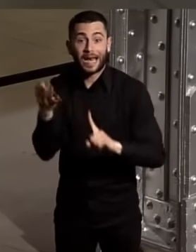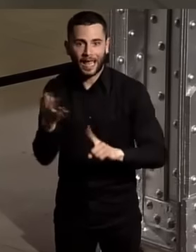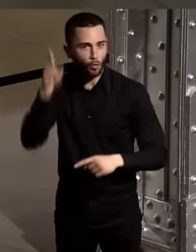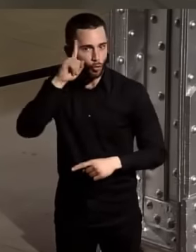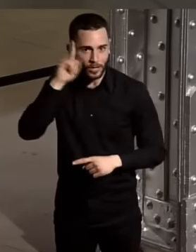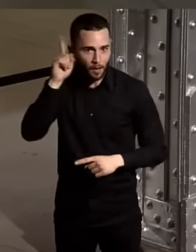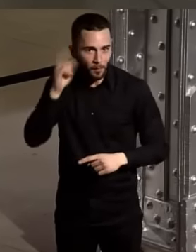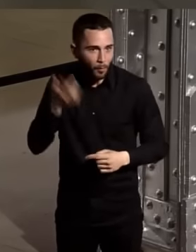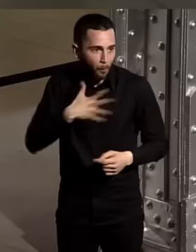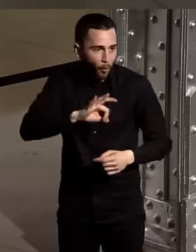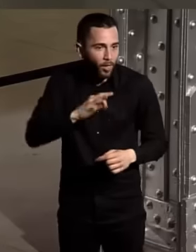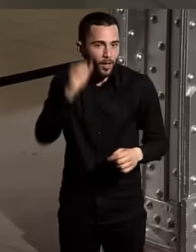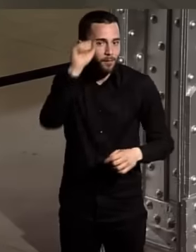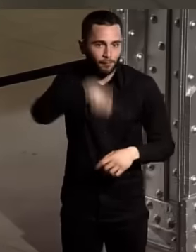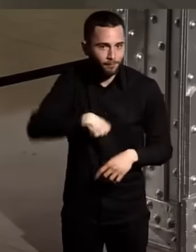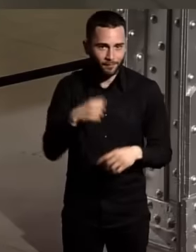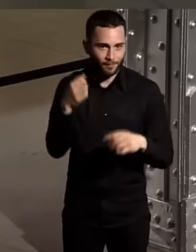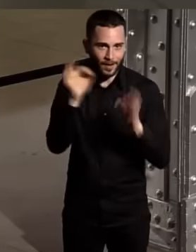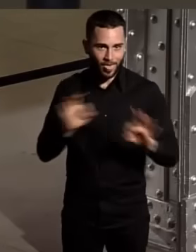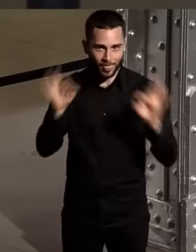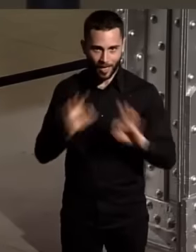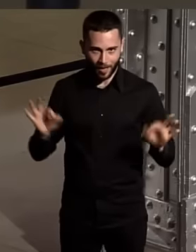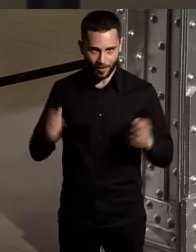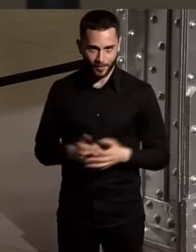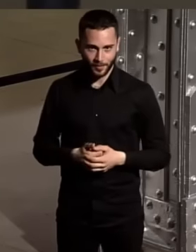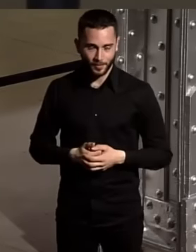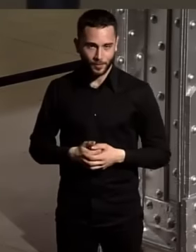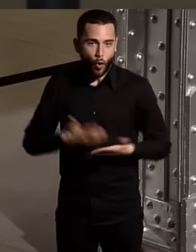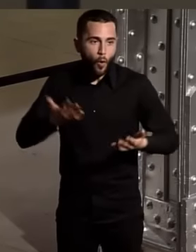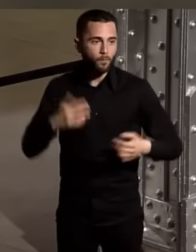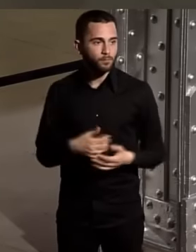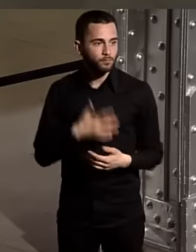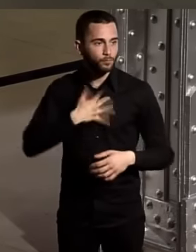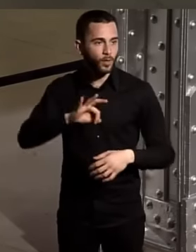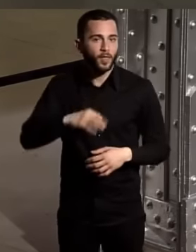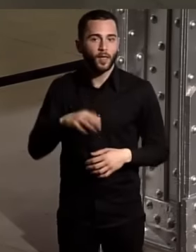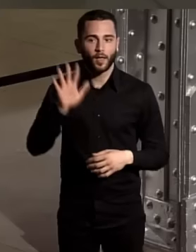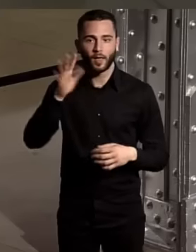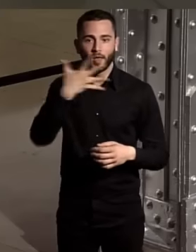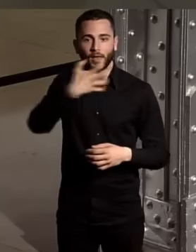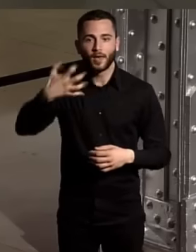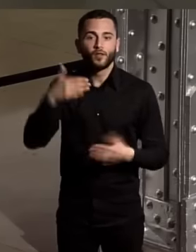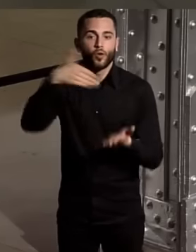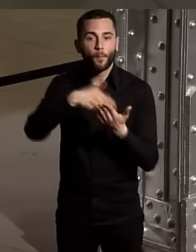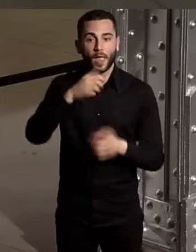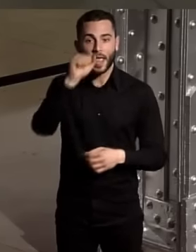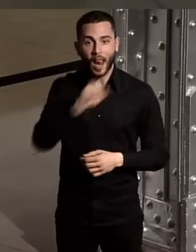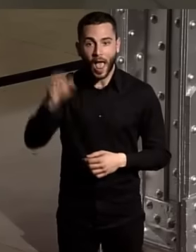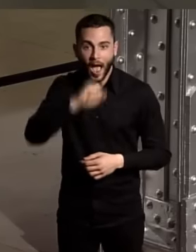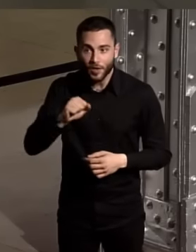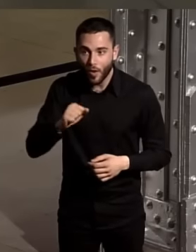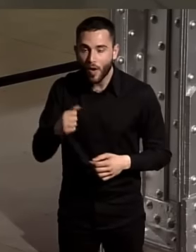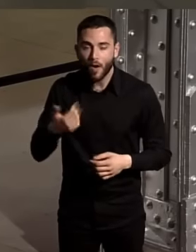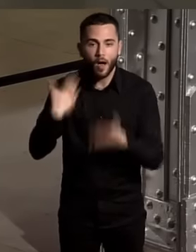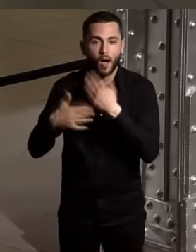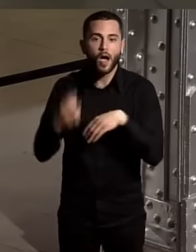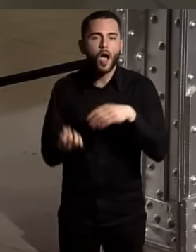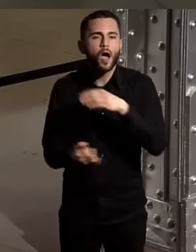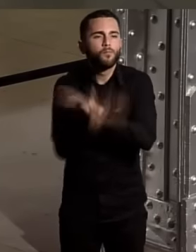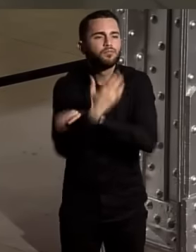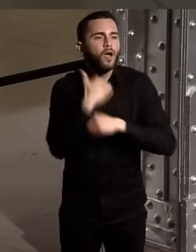nadie y no encontramos nada o a lo mejor resulta que hace 500,000 años pues ocurrió algo que nos sorprende pero